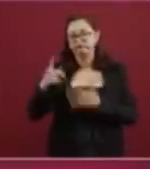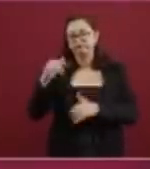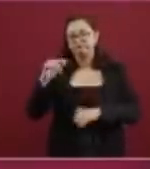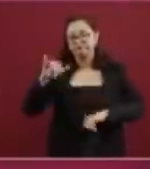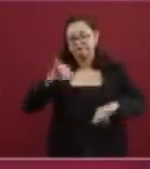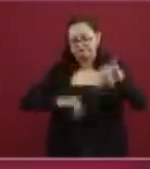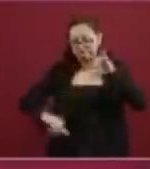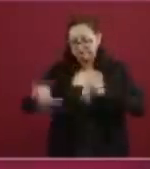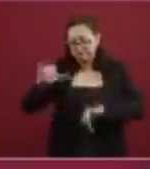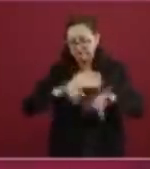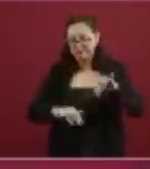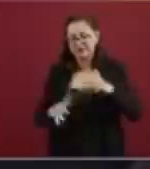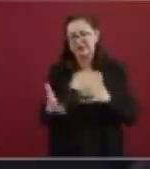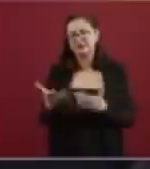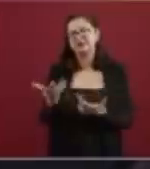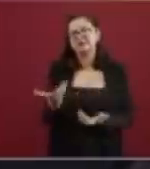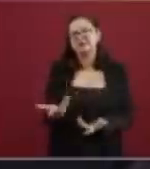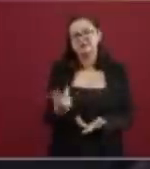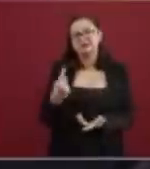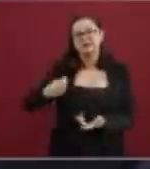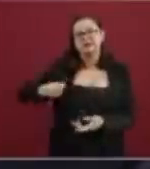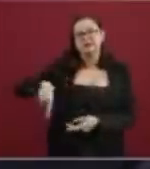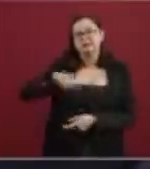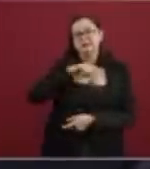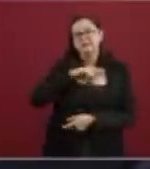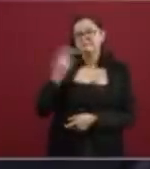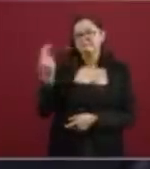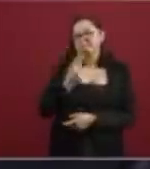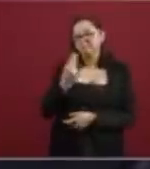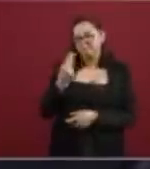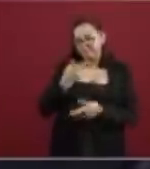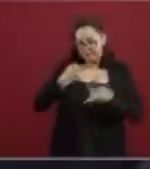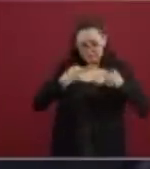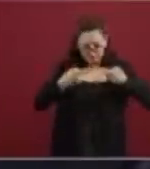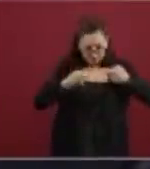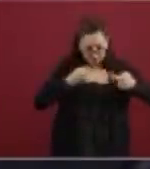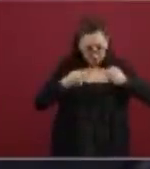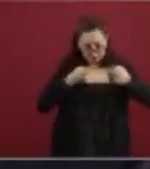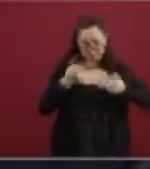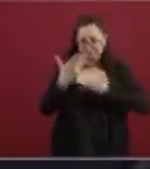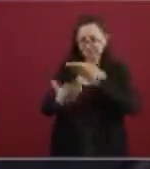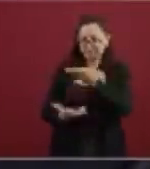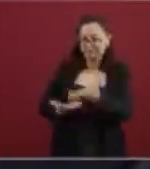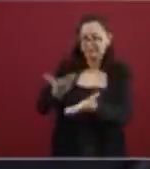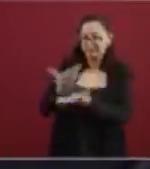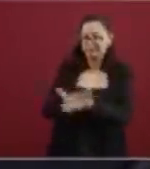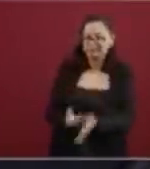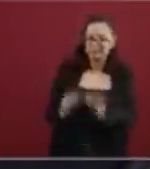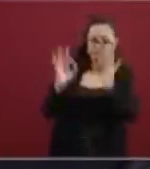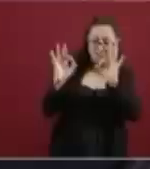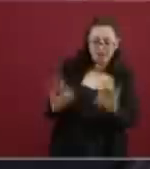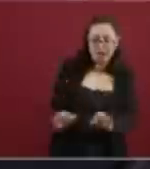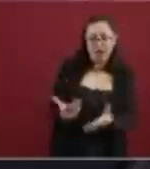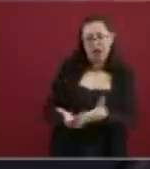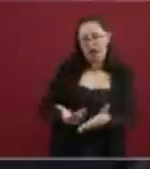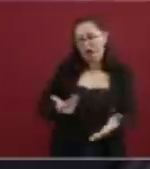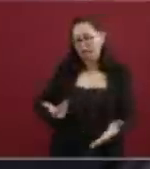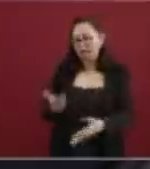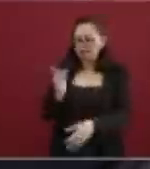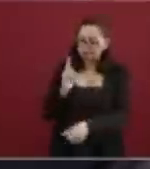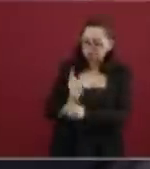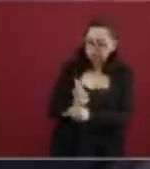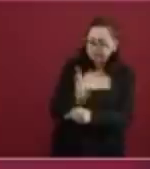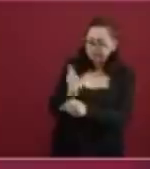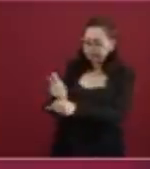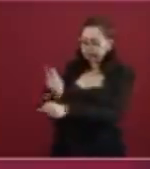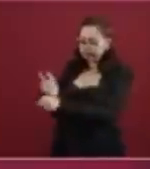presentar algo muy bien hecho, ya se está trabajando en el diagnóstico y vamos con esta